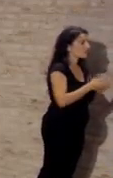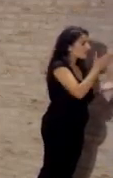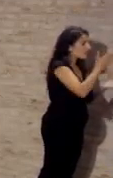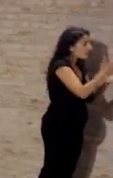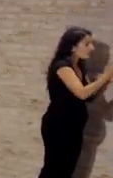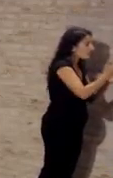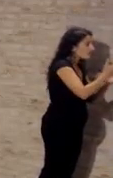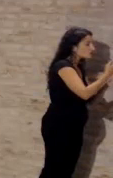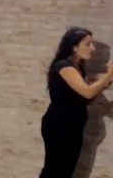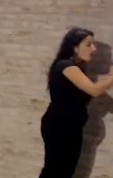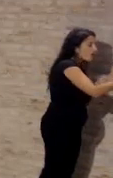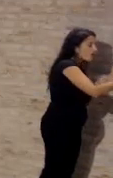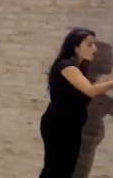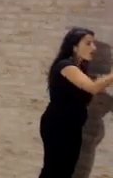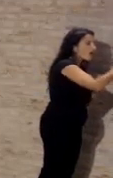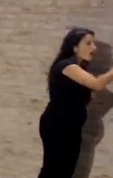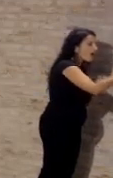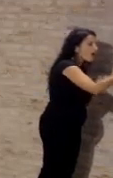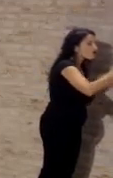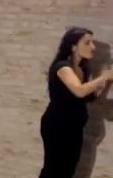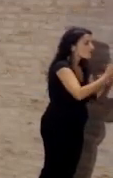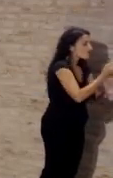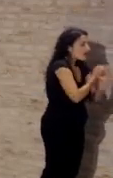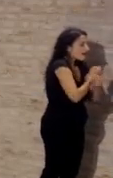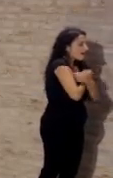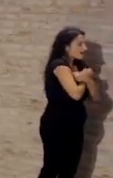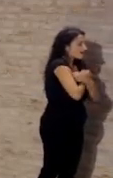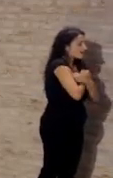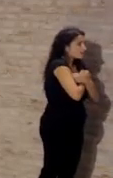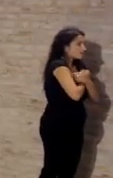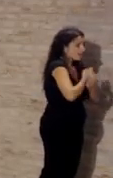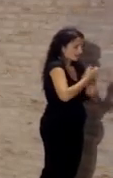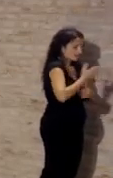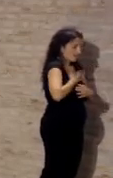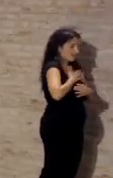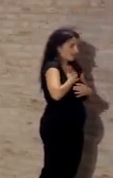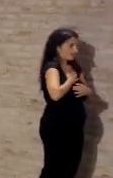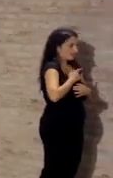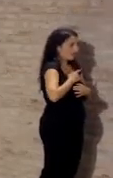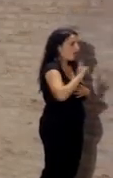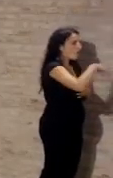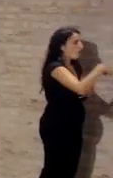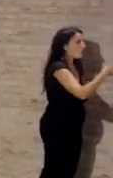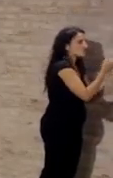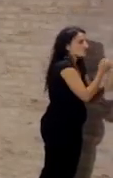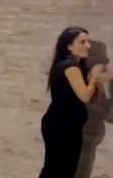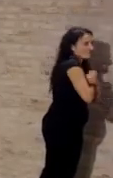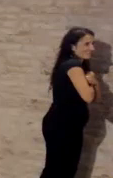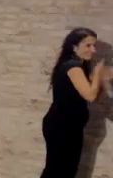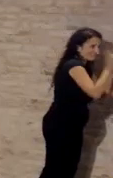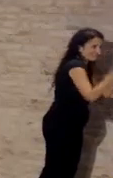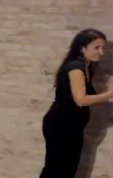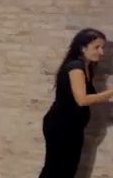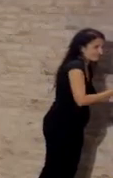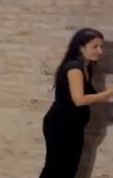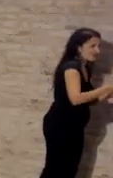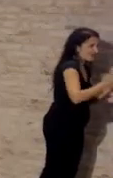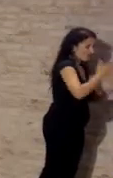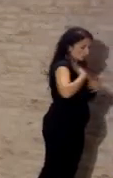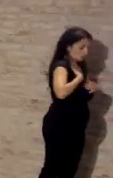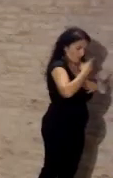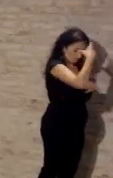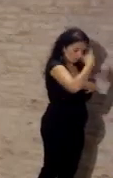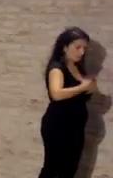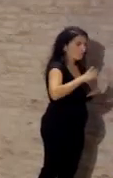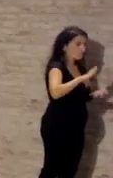derecho a querernos Y a qué nos quieran a que nos acepten así como somos a que no nos quieran cambiar